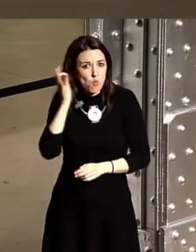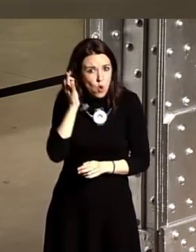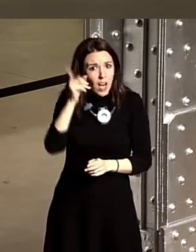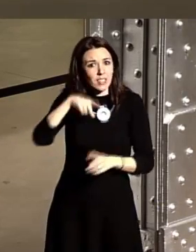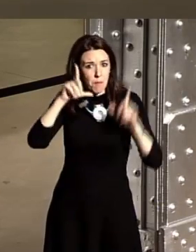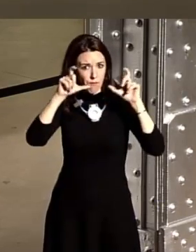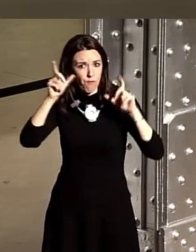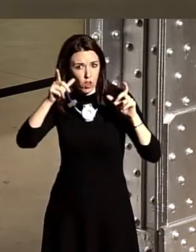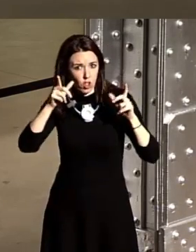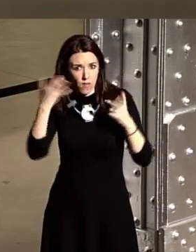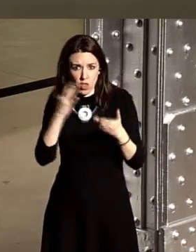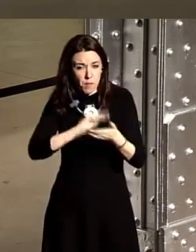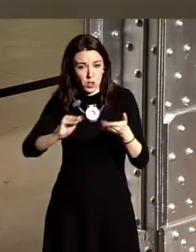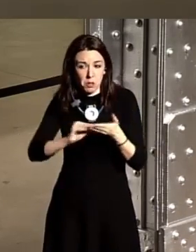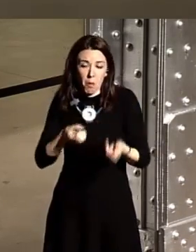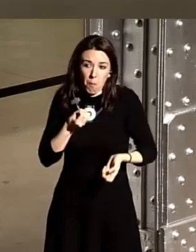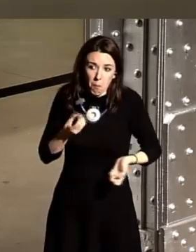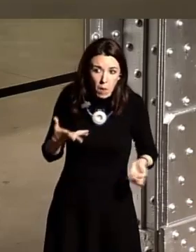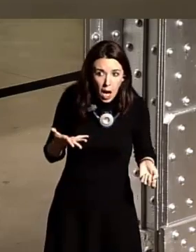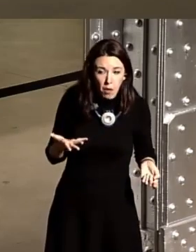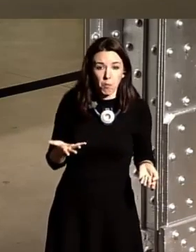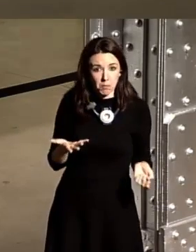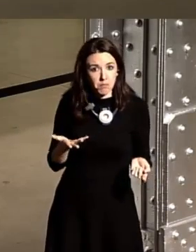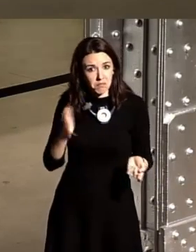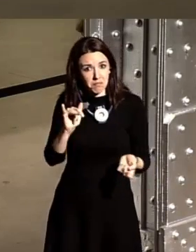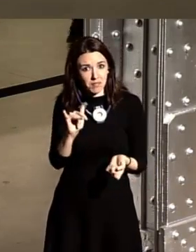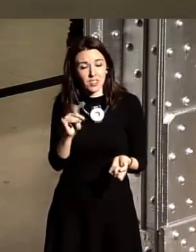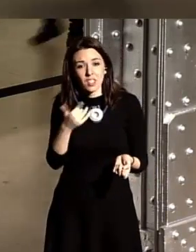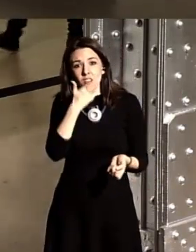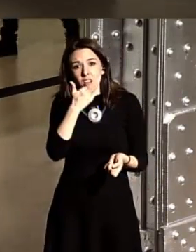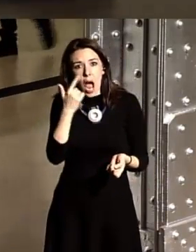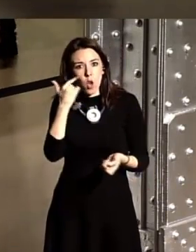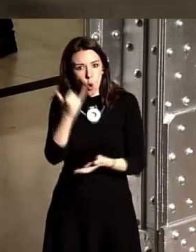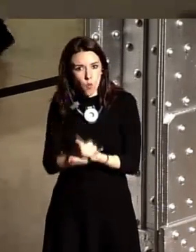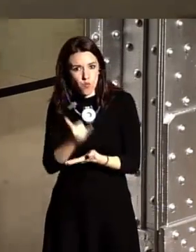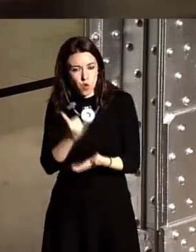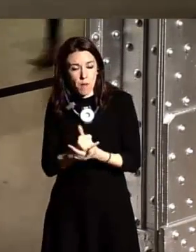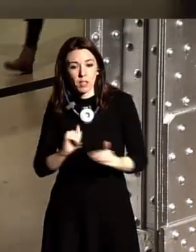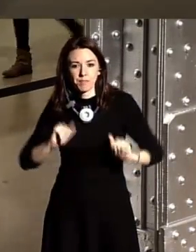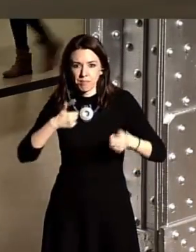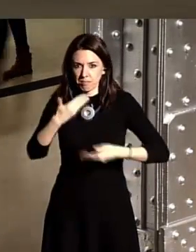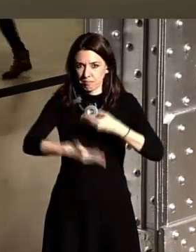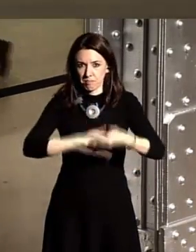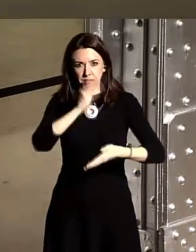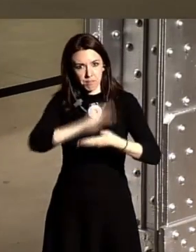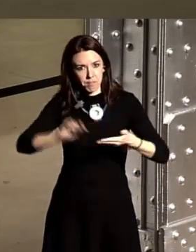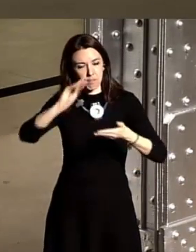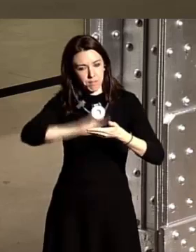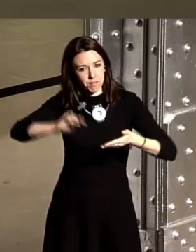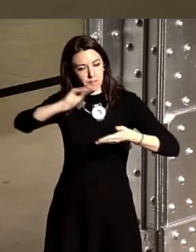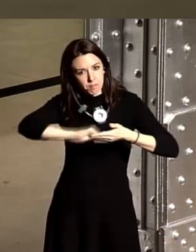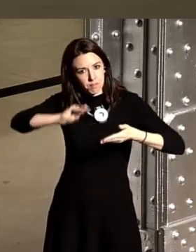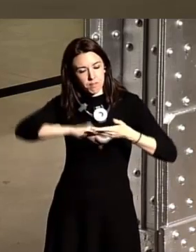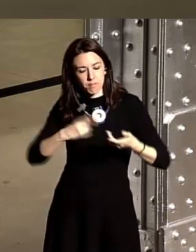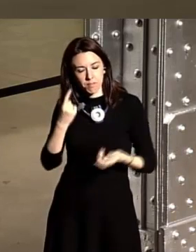escribo. Digo, bueno, ¿por qué no darle una prueba? comenzaba a escribir y me di cuenta